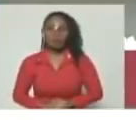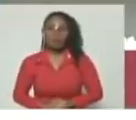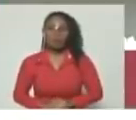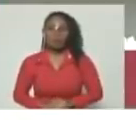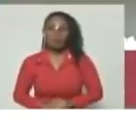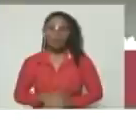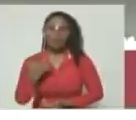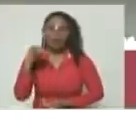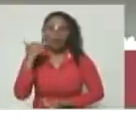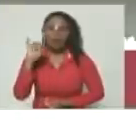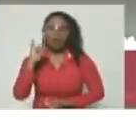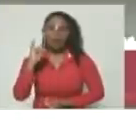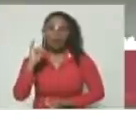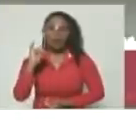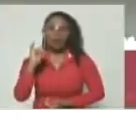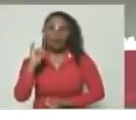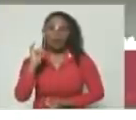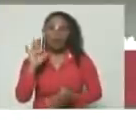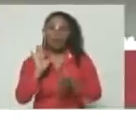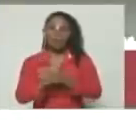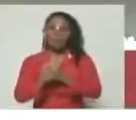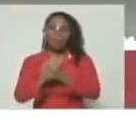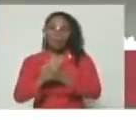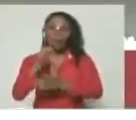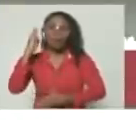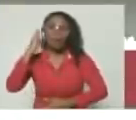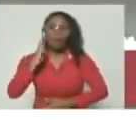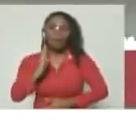está el diputado compatriota bolivariano,